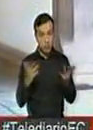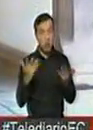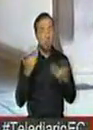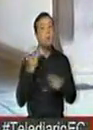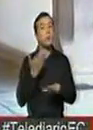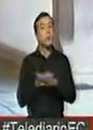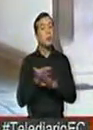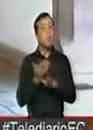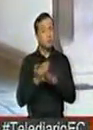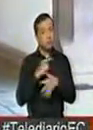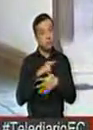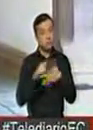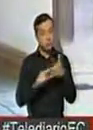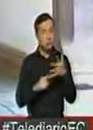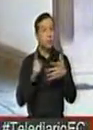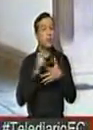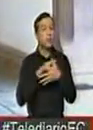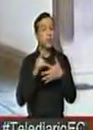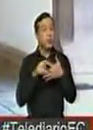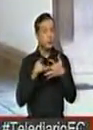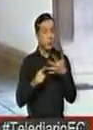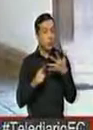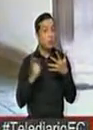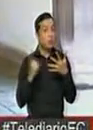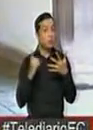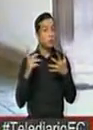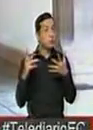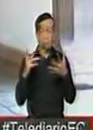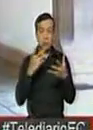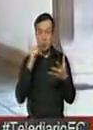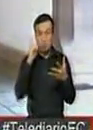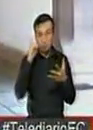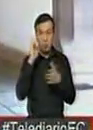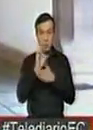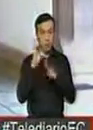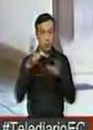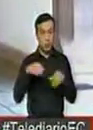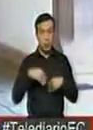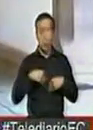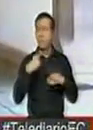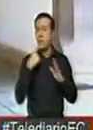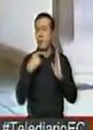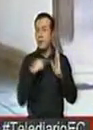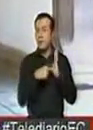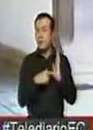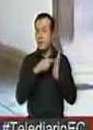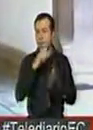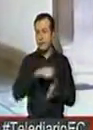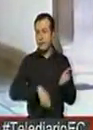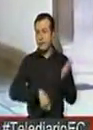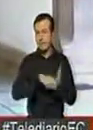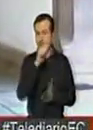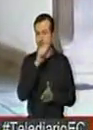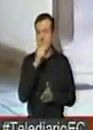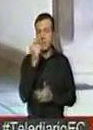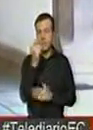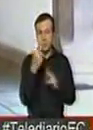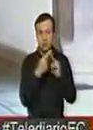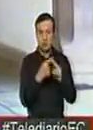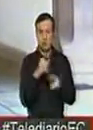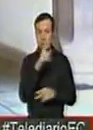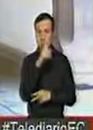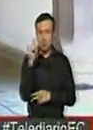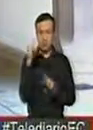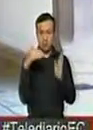planteado algunos otros puntos que han sido acogidos por el gobierno nacional, entre ellos la aprobación de un crédito de 100